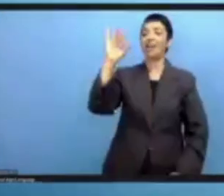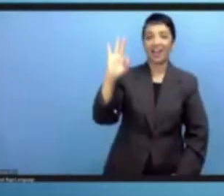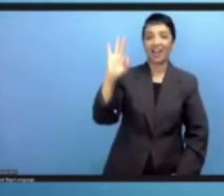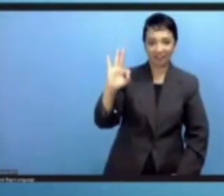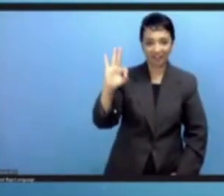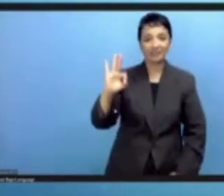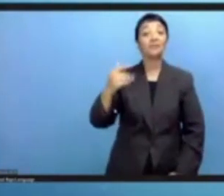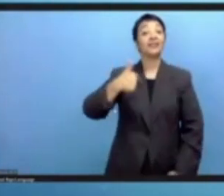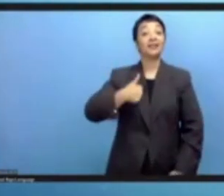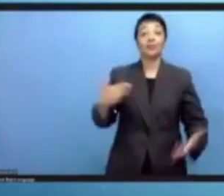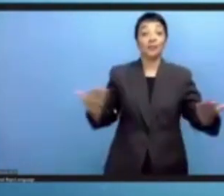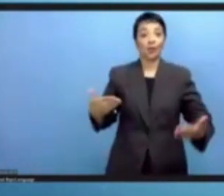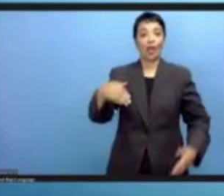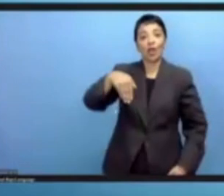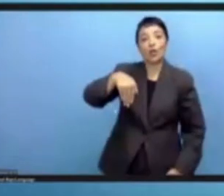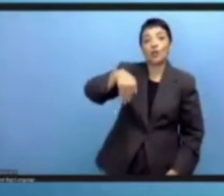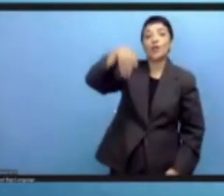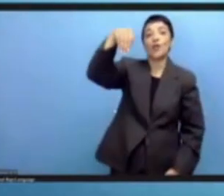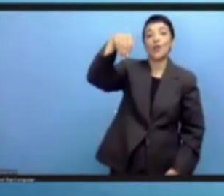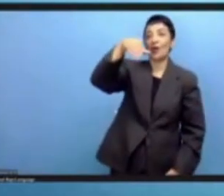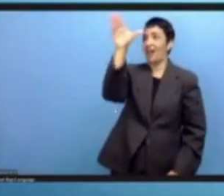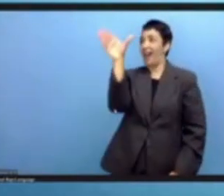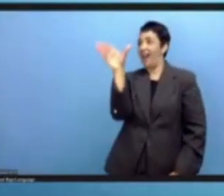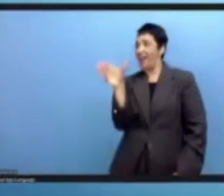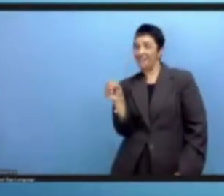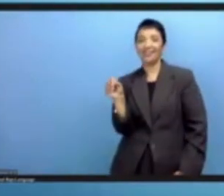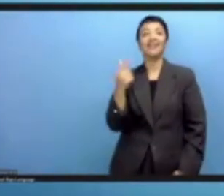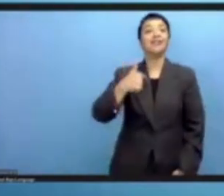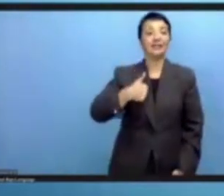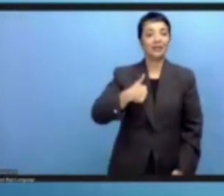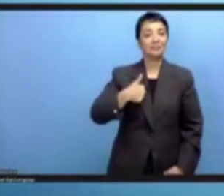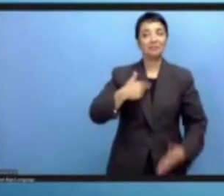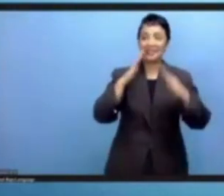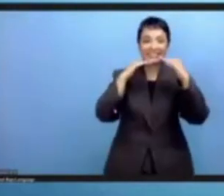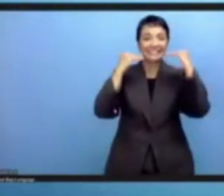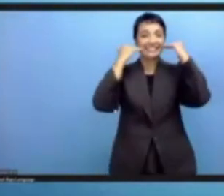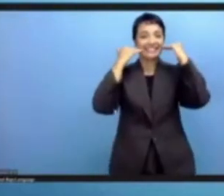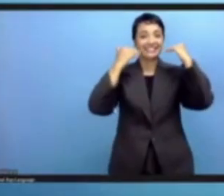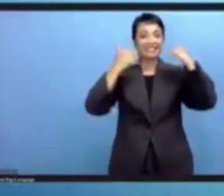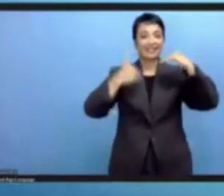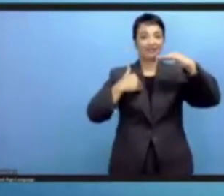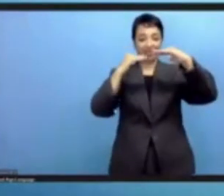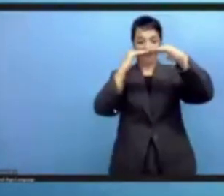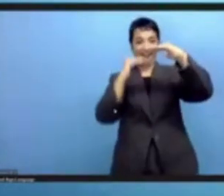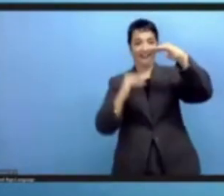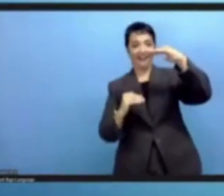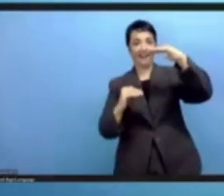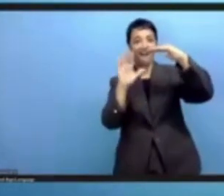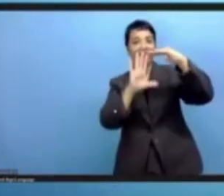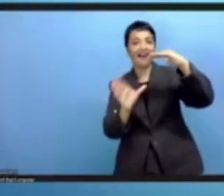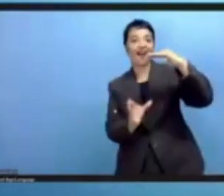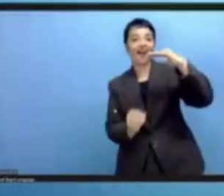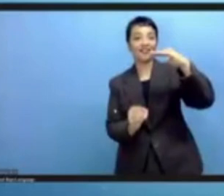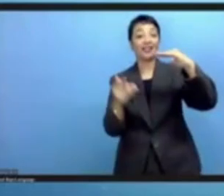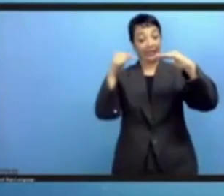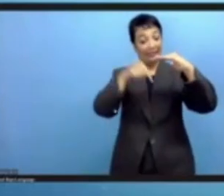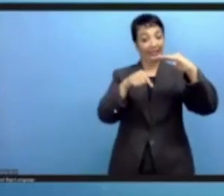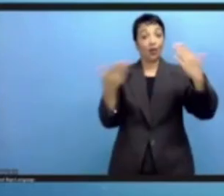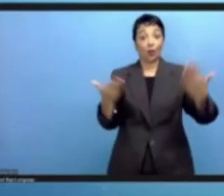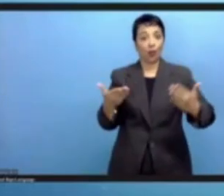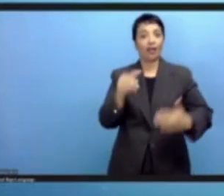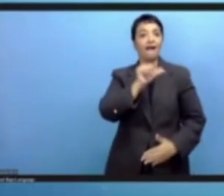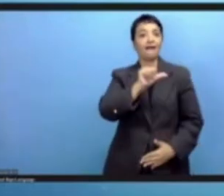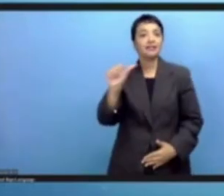por lo tanto Yo vengo del norte de África y estoy muy contenta por estar aquí en África subsahariana en